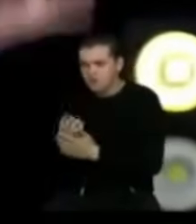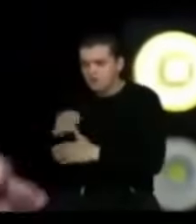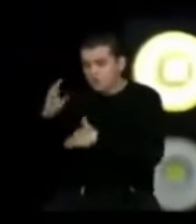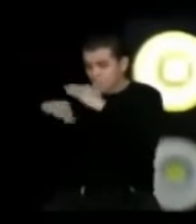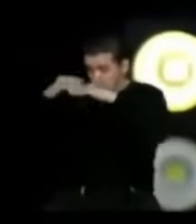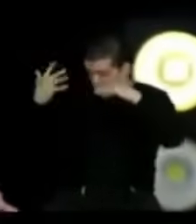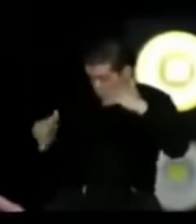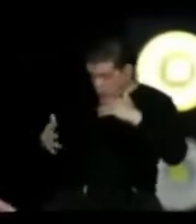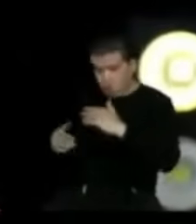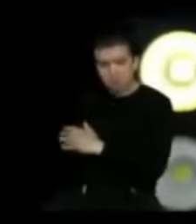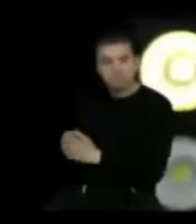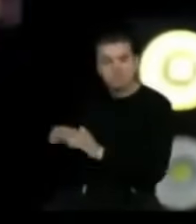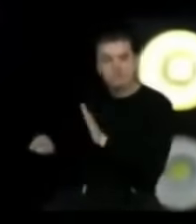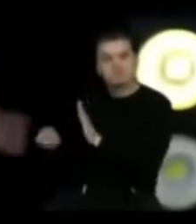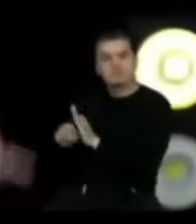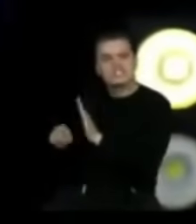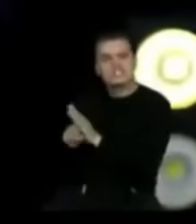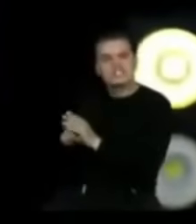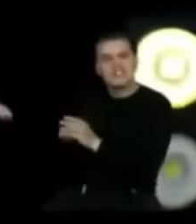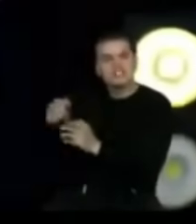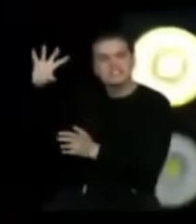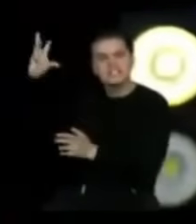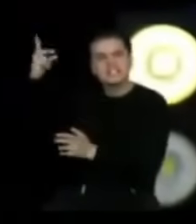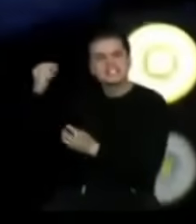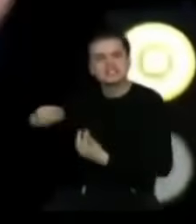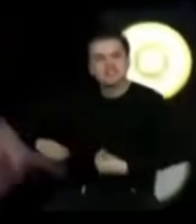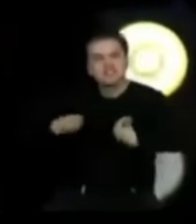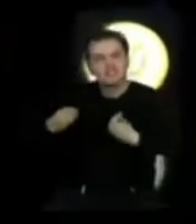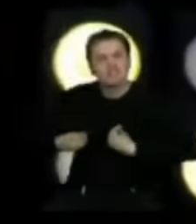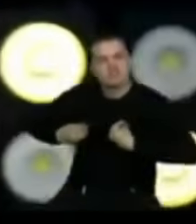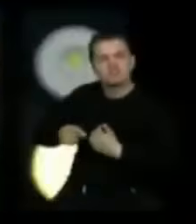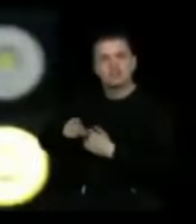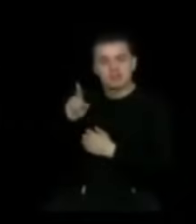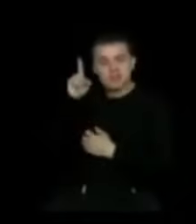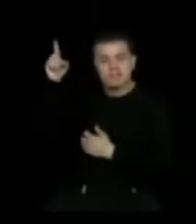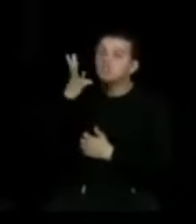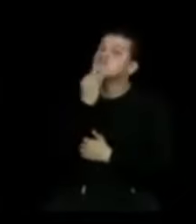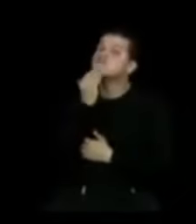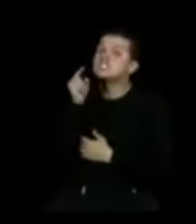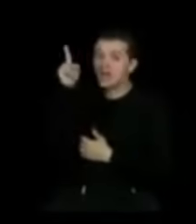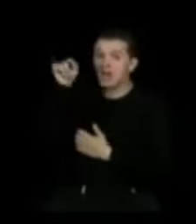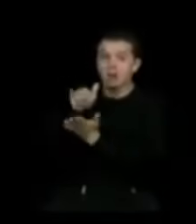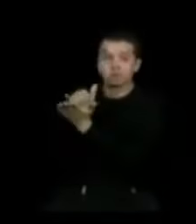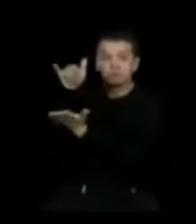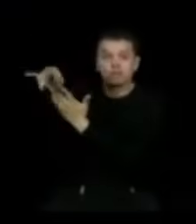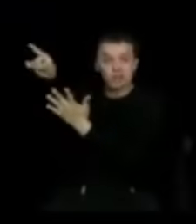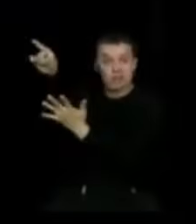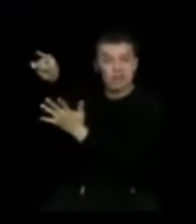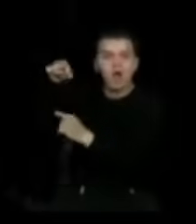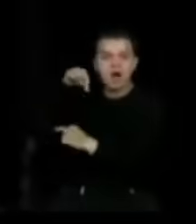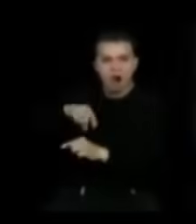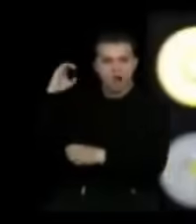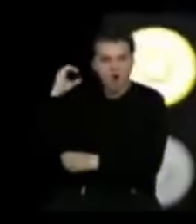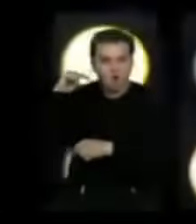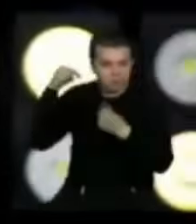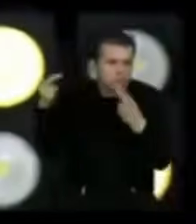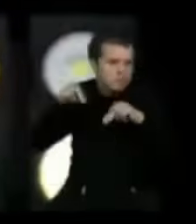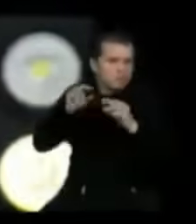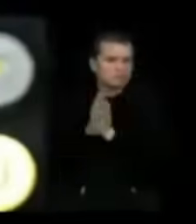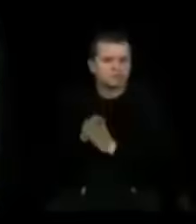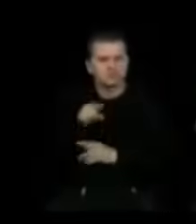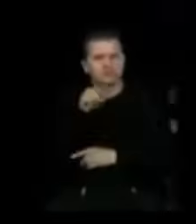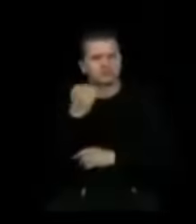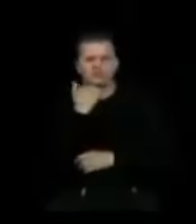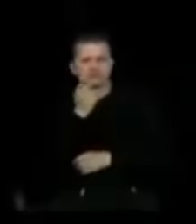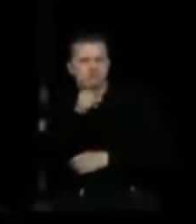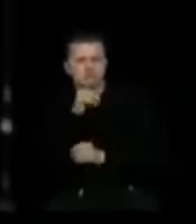Cristo está vivo y Él está aquí, Él estaba allá. Cuando tú escuchas a una persona hablar en lenguas, no sé si te